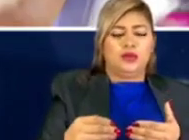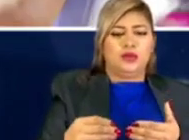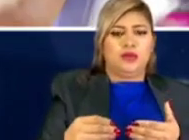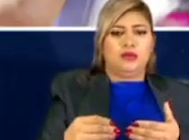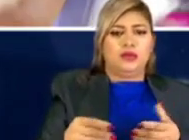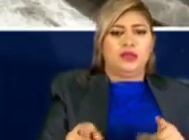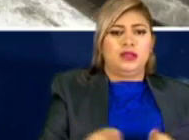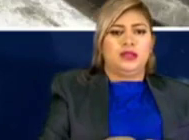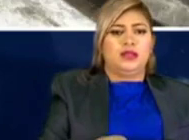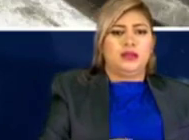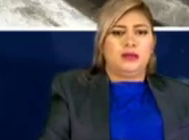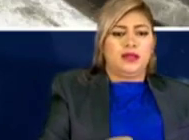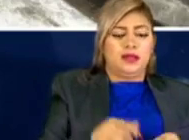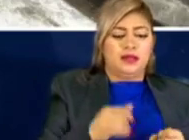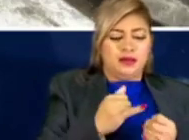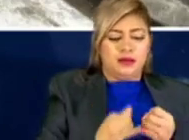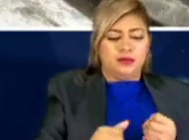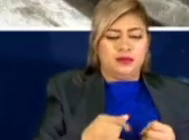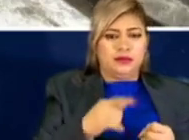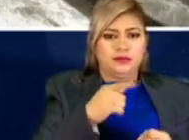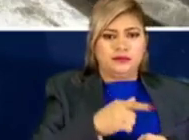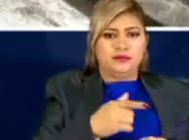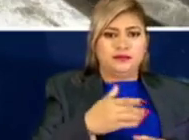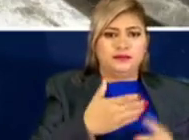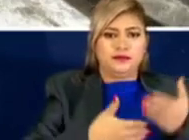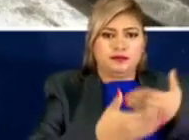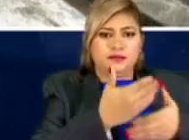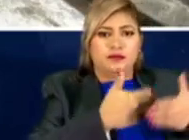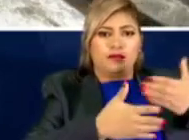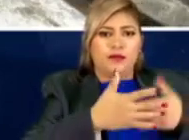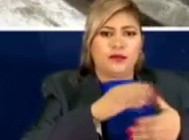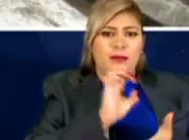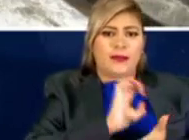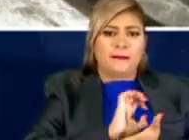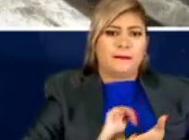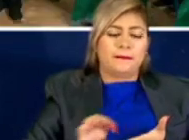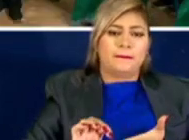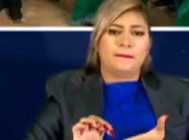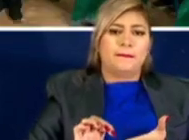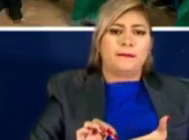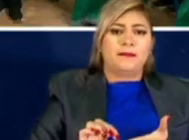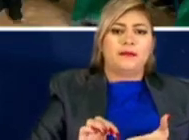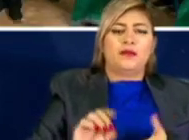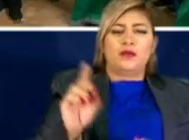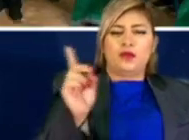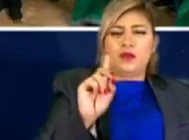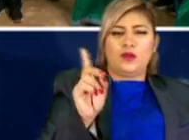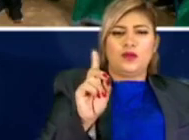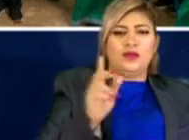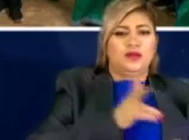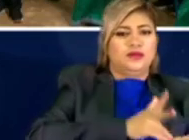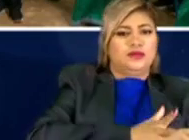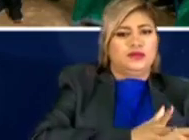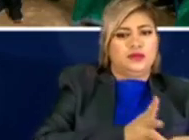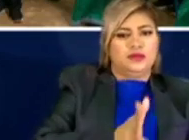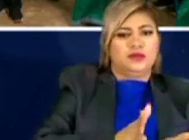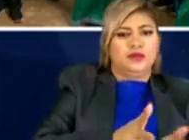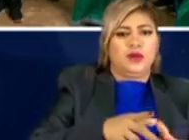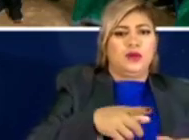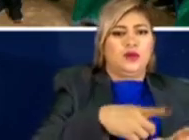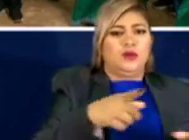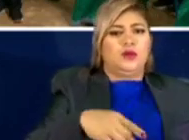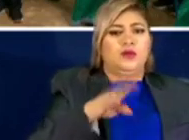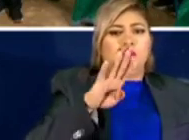También se terminó la construcción de la escuela secundaria de Macano en Boquerón, Chiriquí, con inversión de